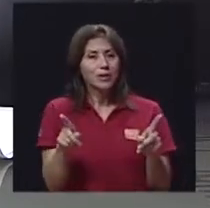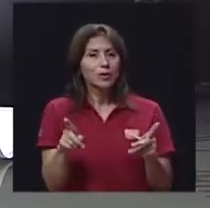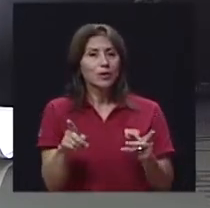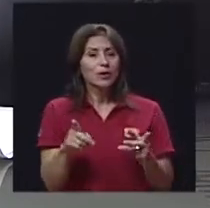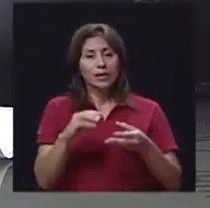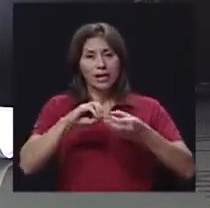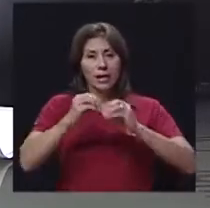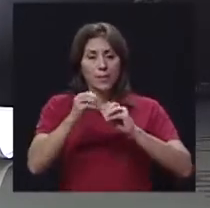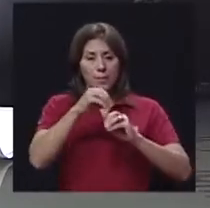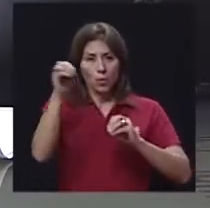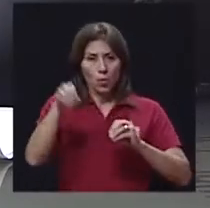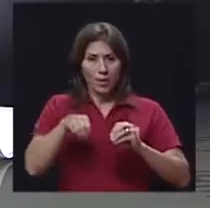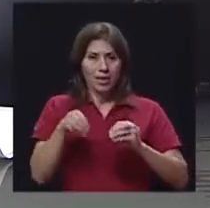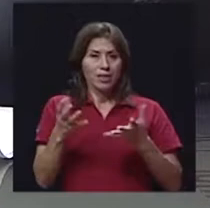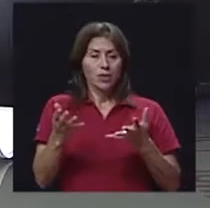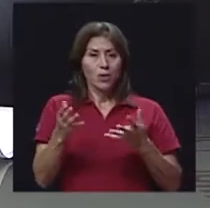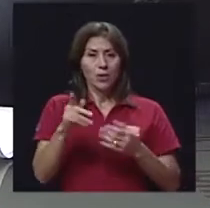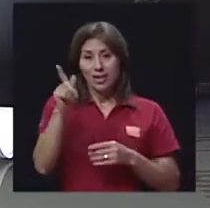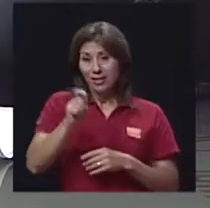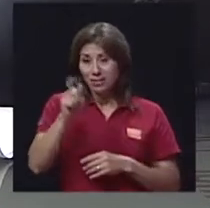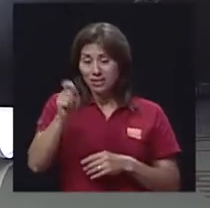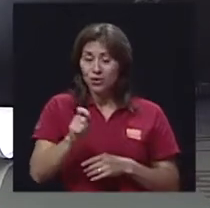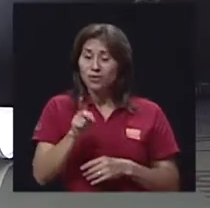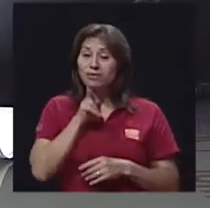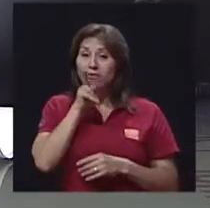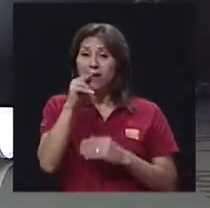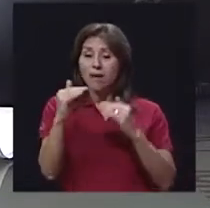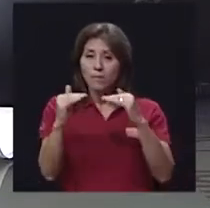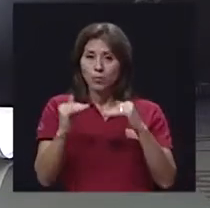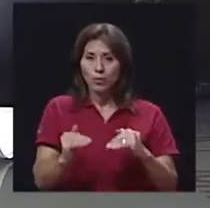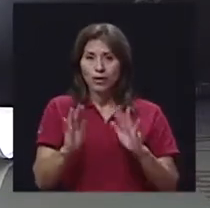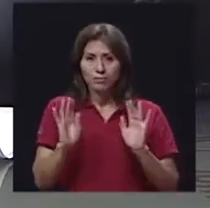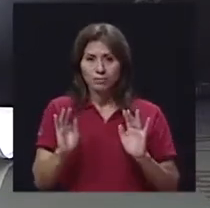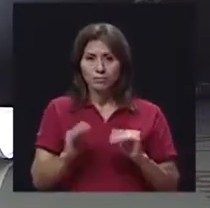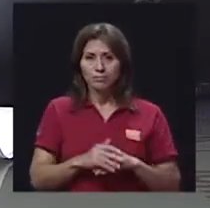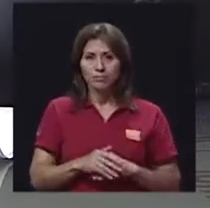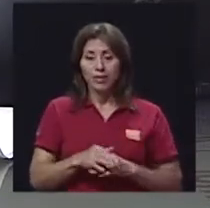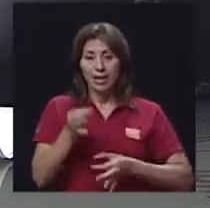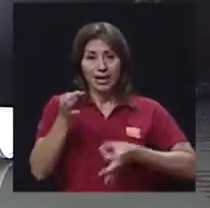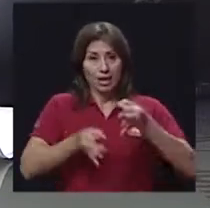el promedio de las pensiones es muy bajo. En el